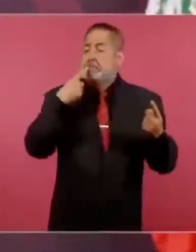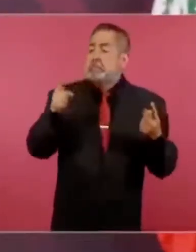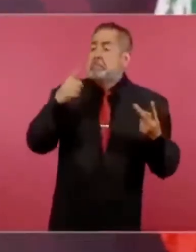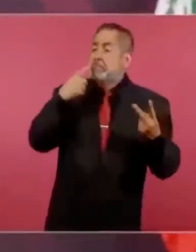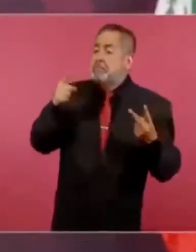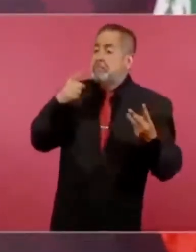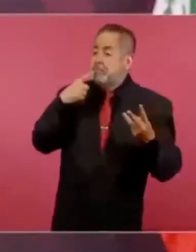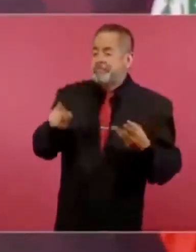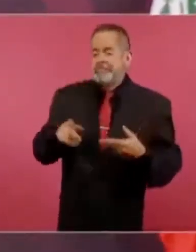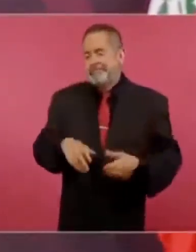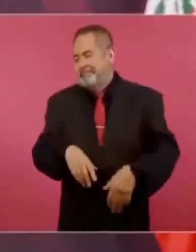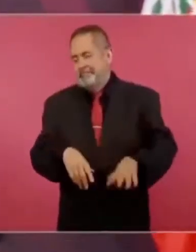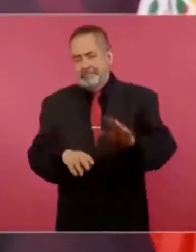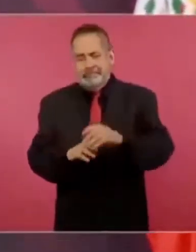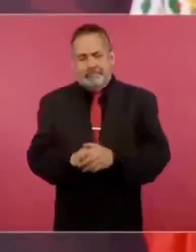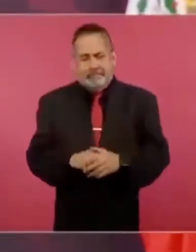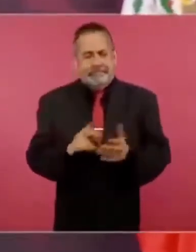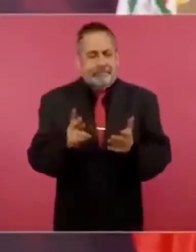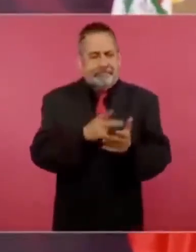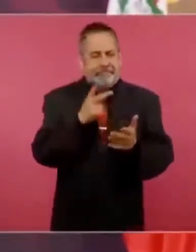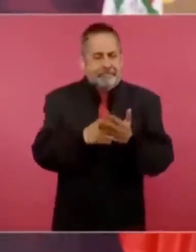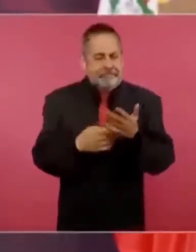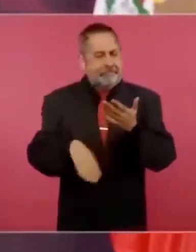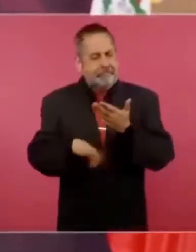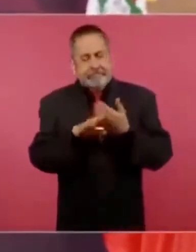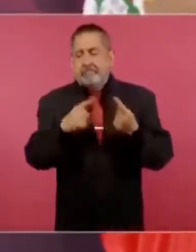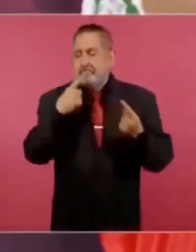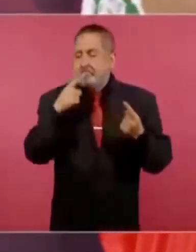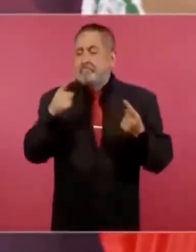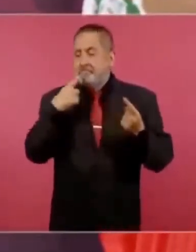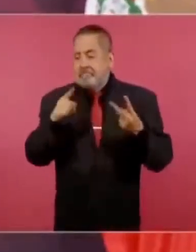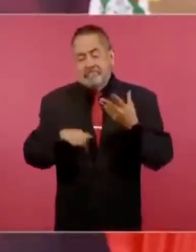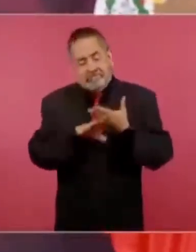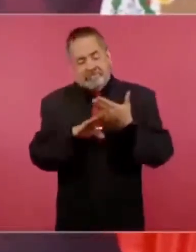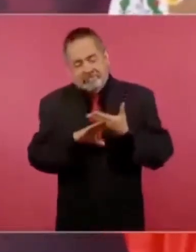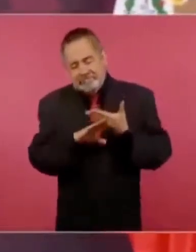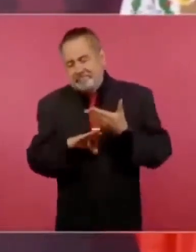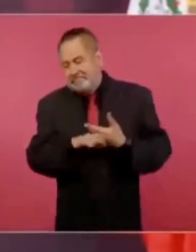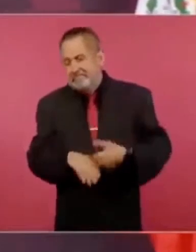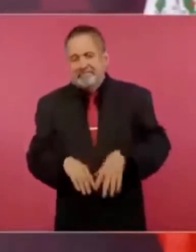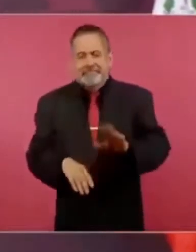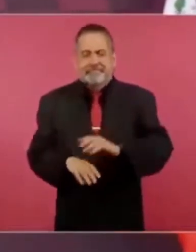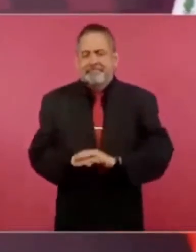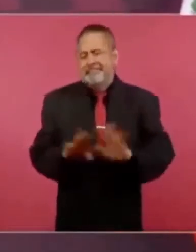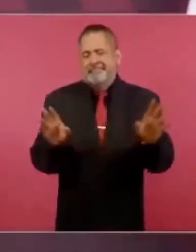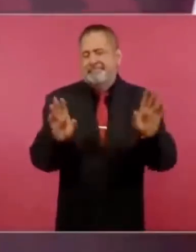no una tras otra denuncia sobre esto denuncia sobre esto